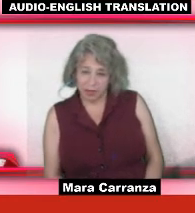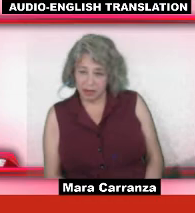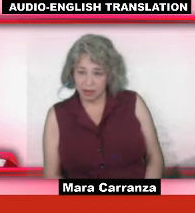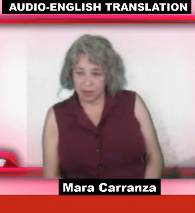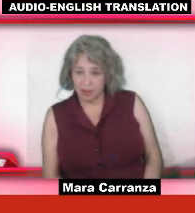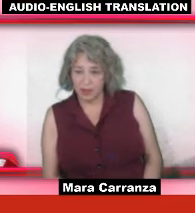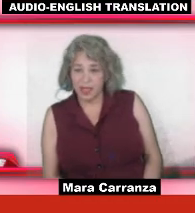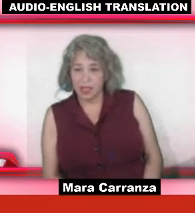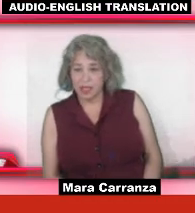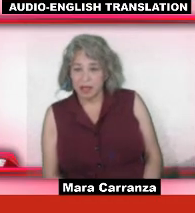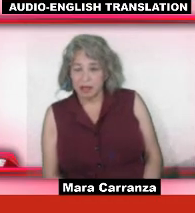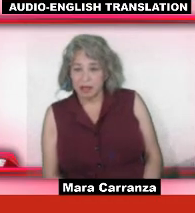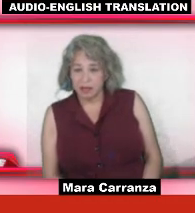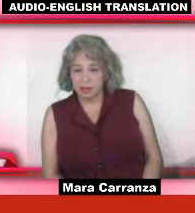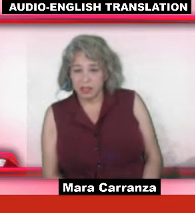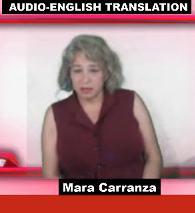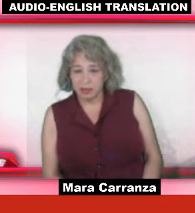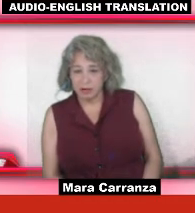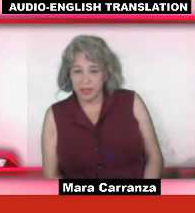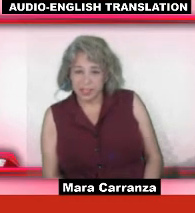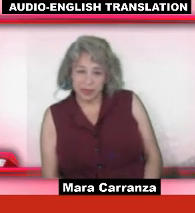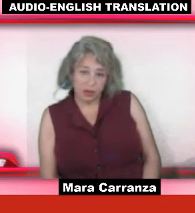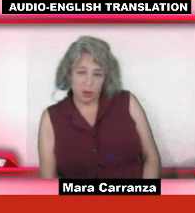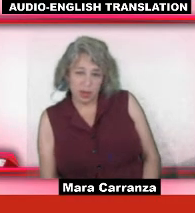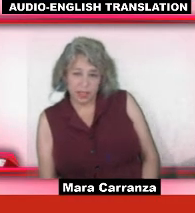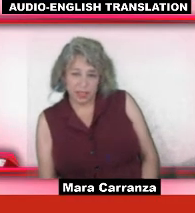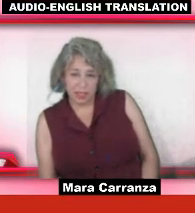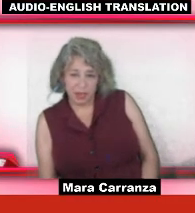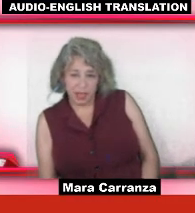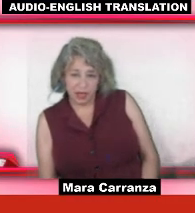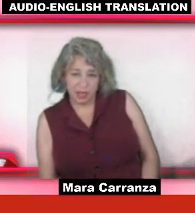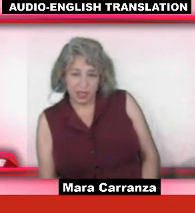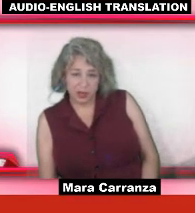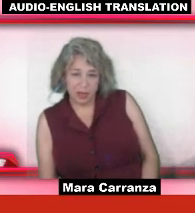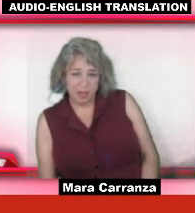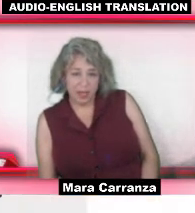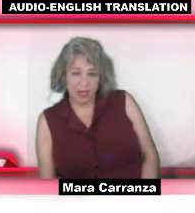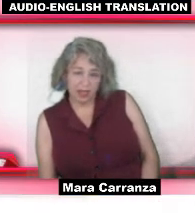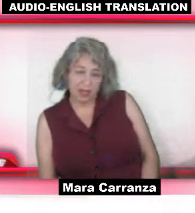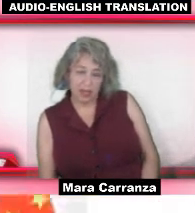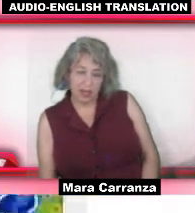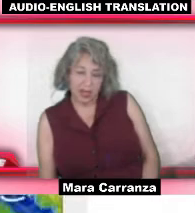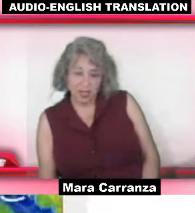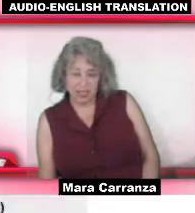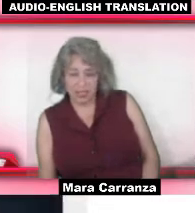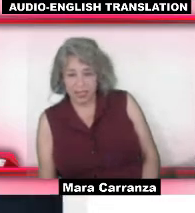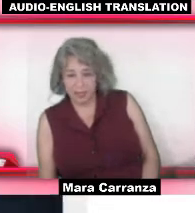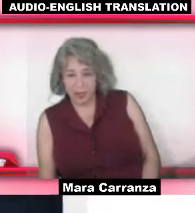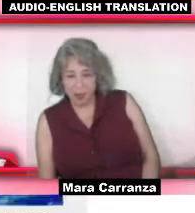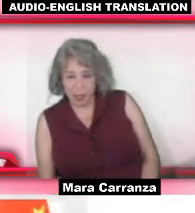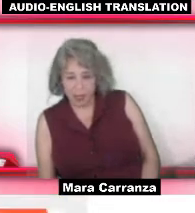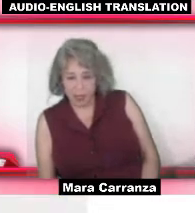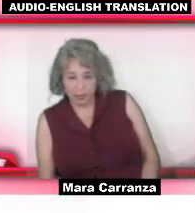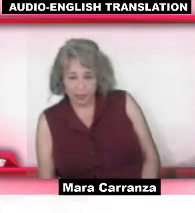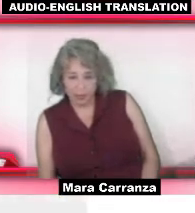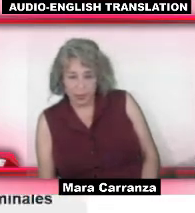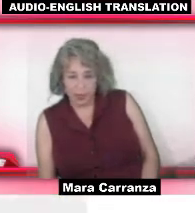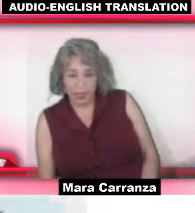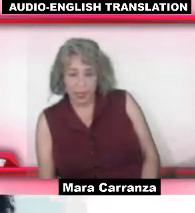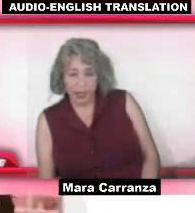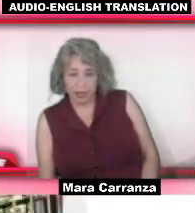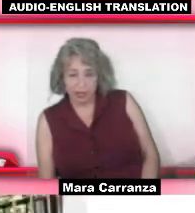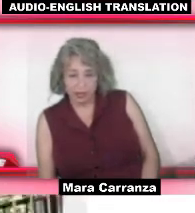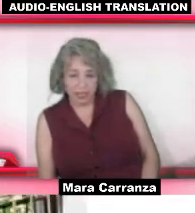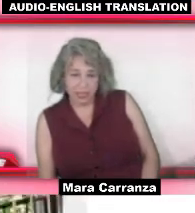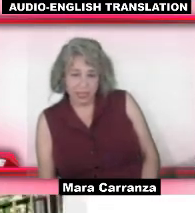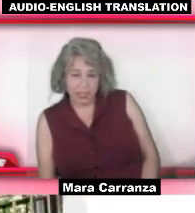Aranceles al tomate mexicano. Cuatro efectos de la guerra del tomate entre México y Estados Unidos. Uno de los